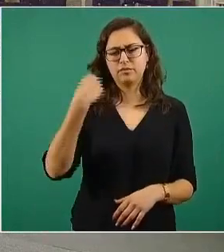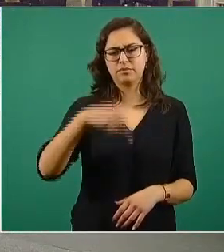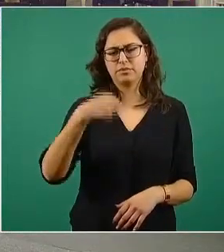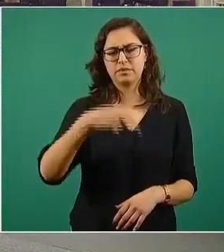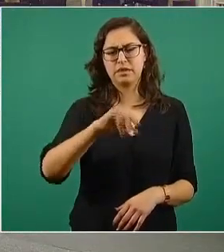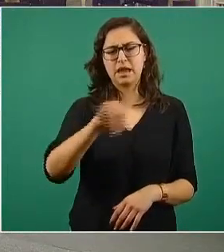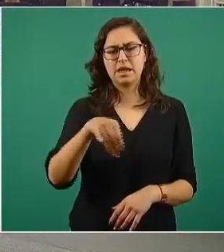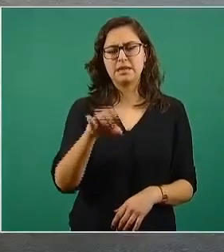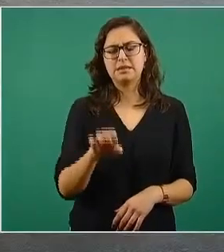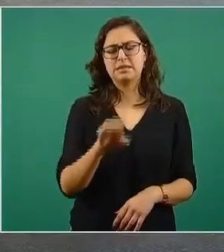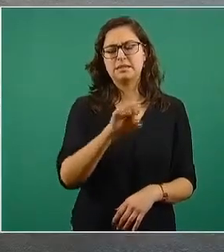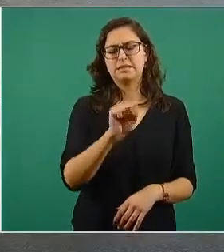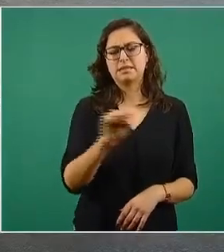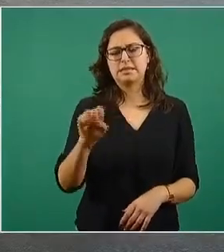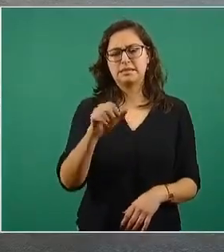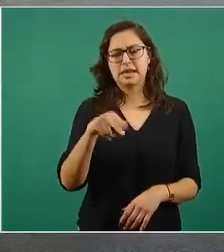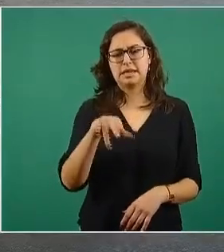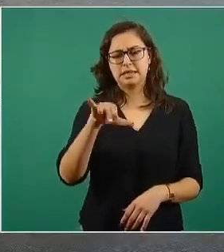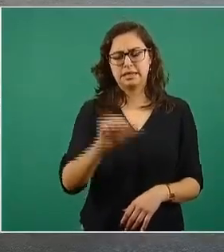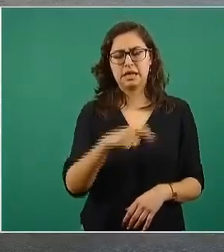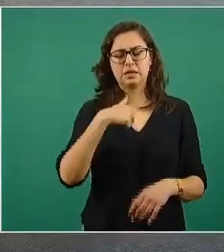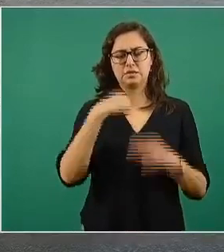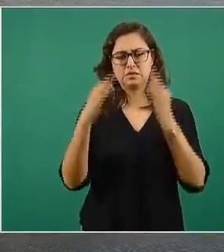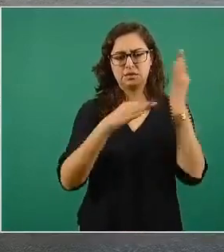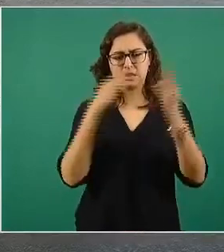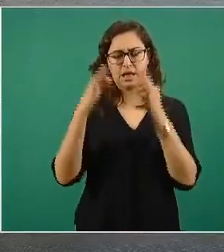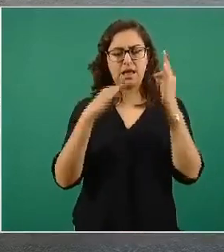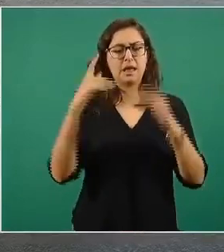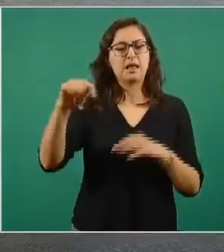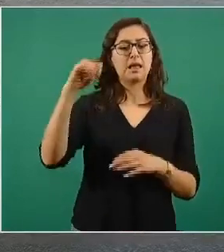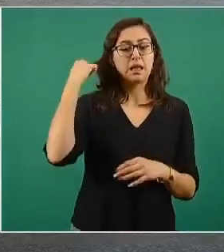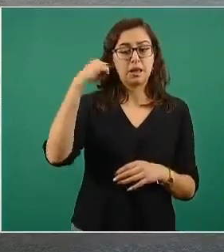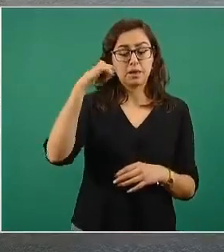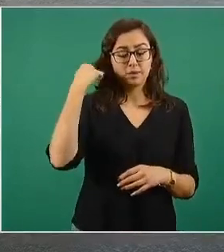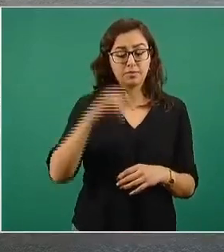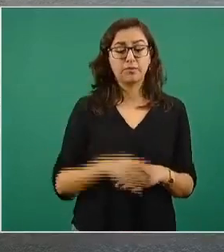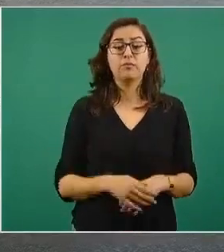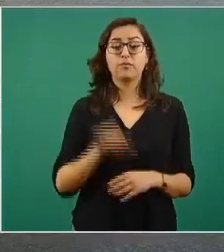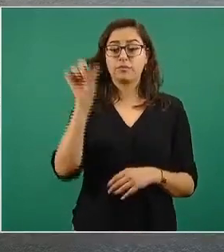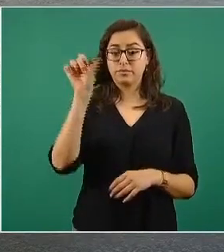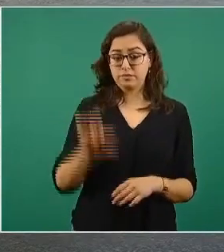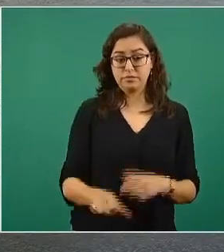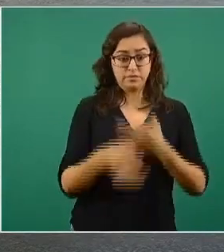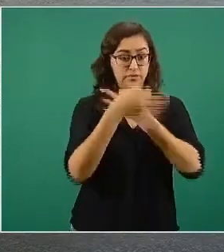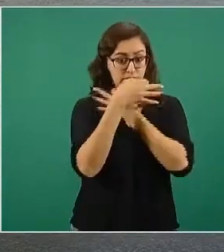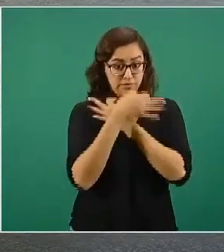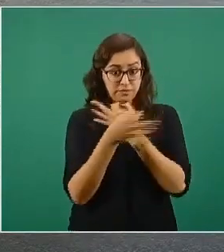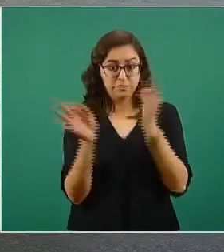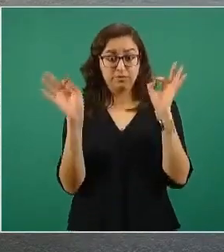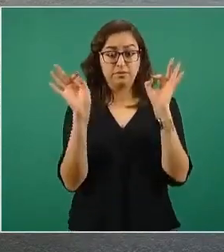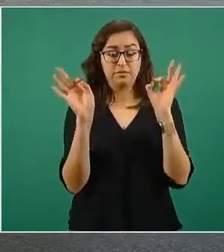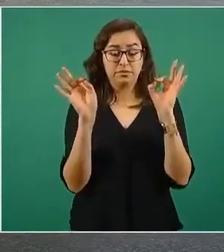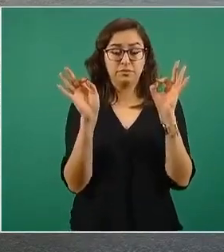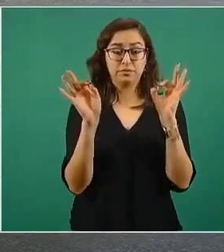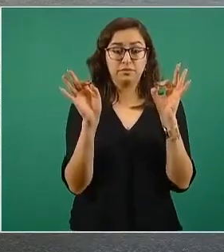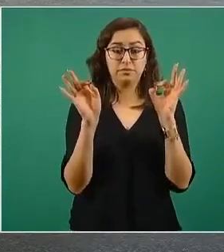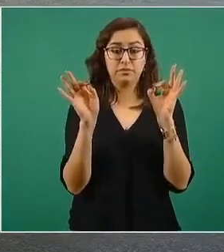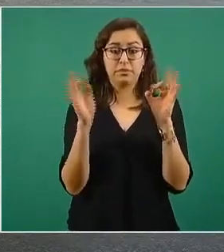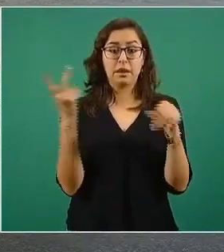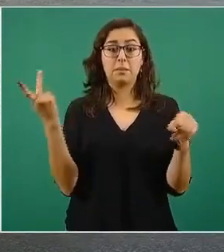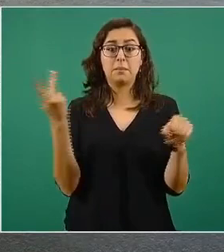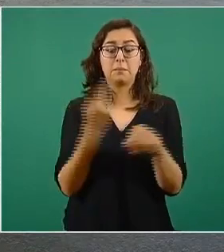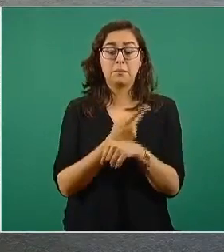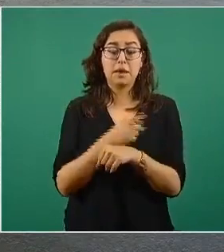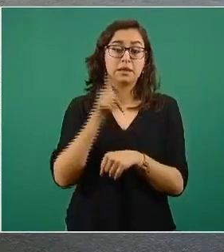de Tabasco. El día de hoy se informó mediante medios oficiales que hay un ajuste en los horarios